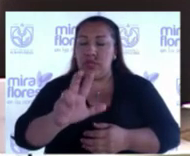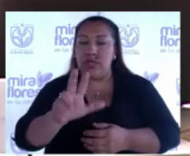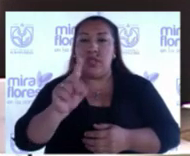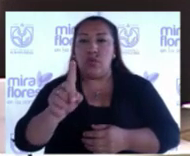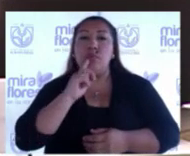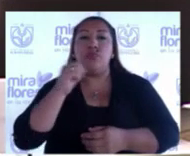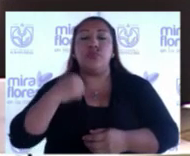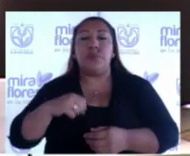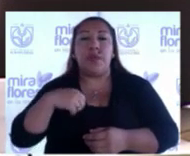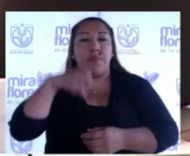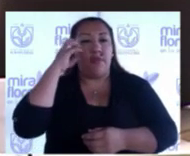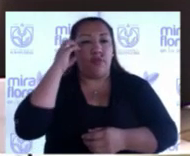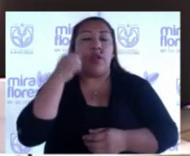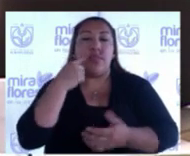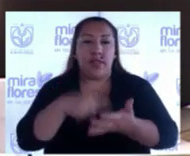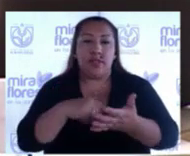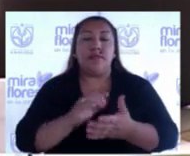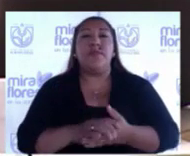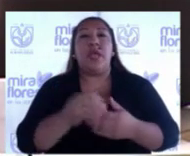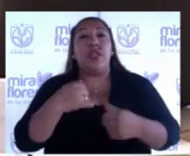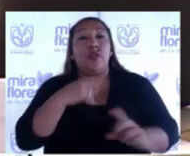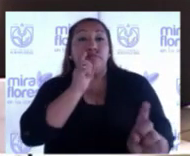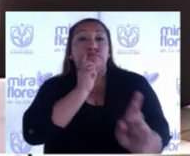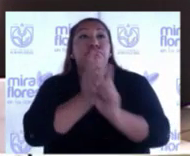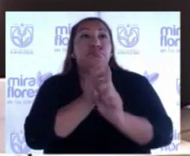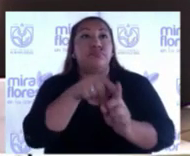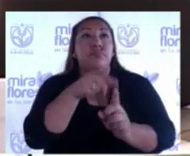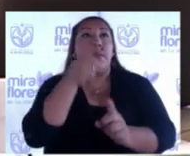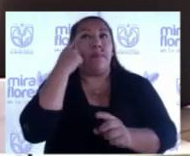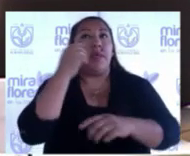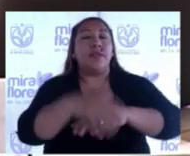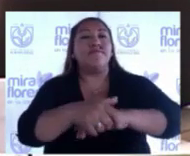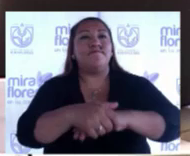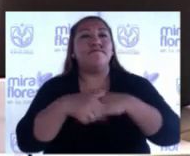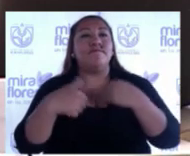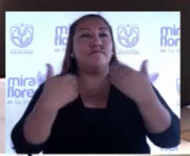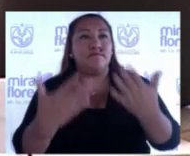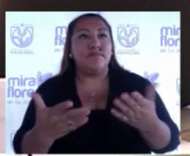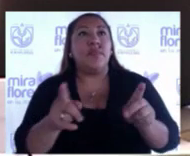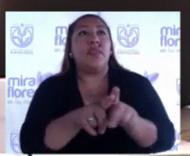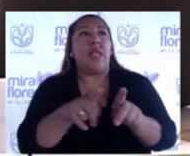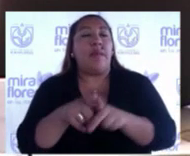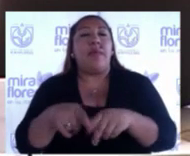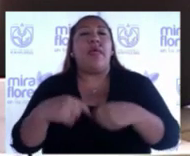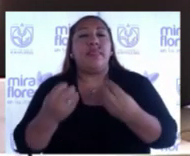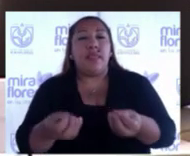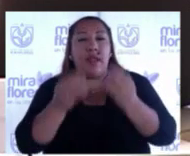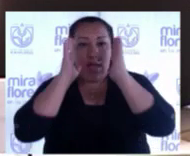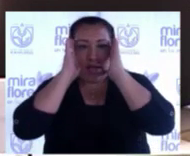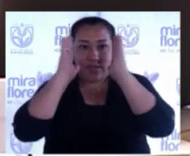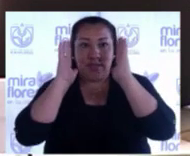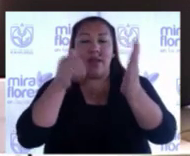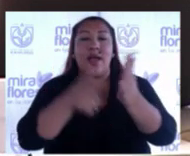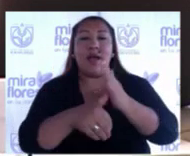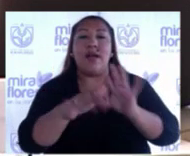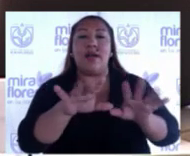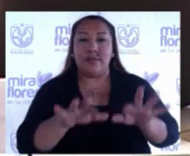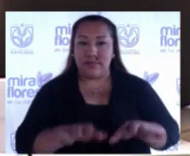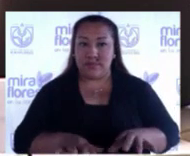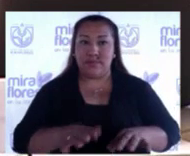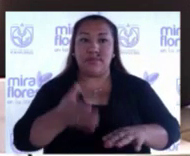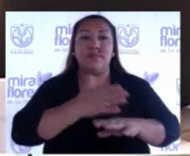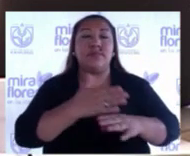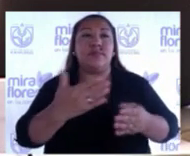Municipalidad de Miraflores, de mi consideración. Tengo a bien dirigirme a usted para saludarla cordialmente y al mismo tiempo dar atención al documento